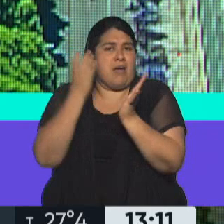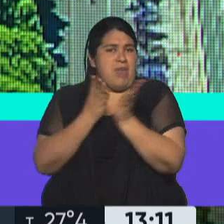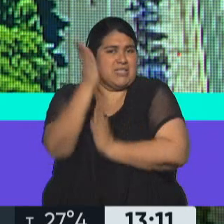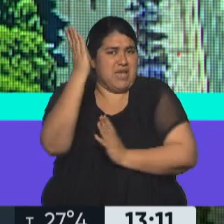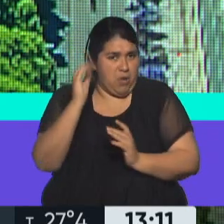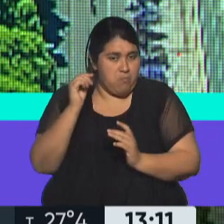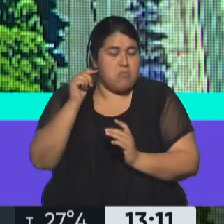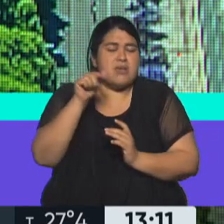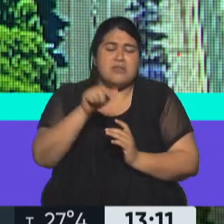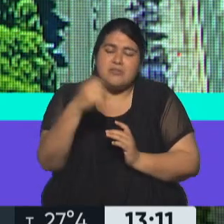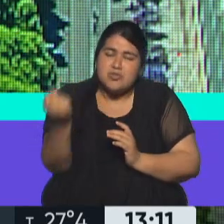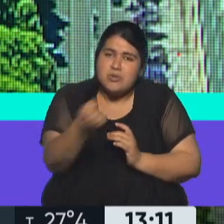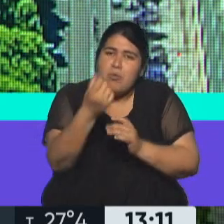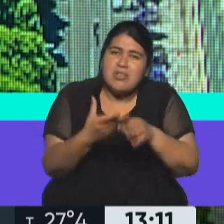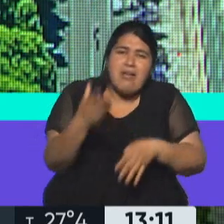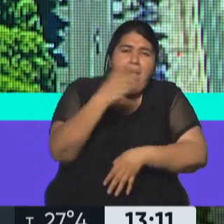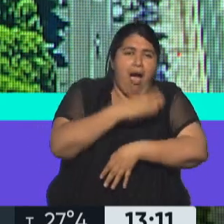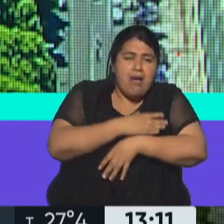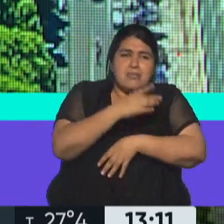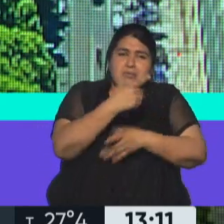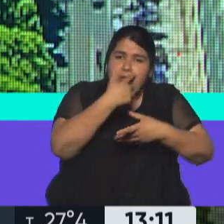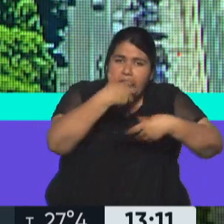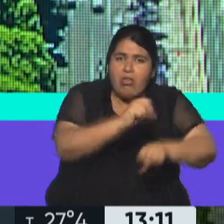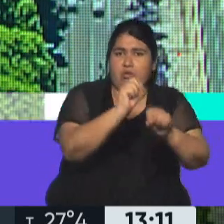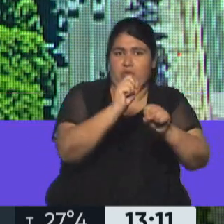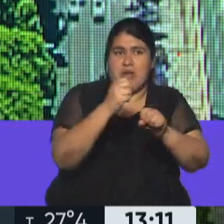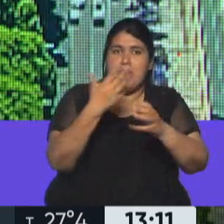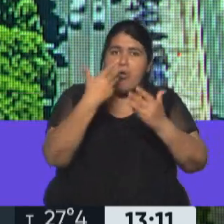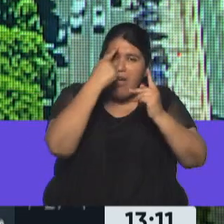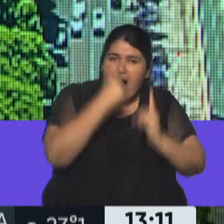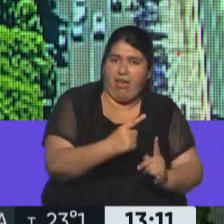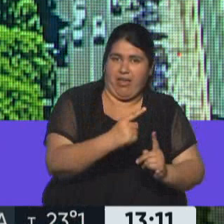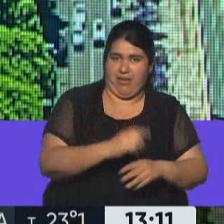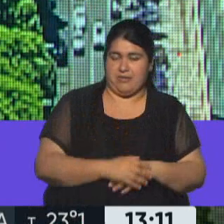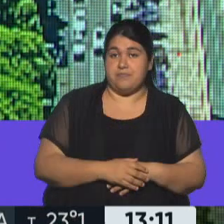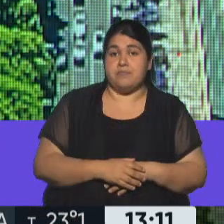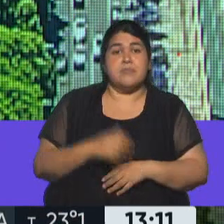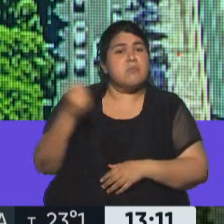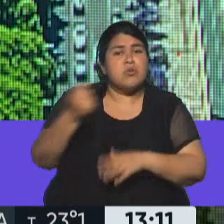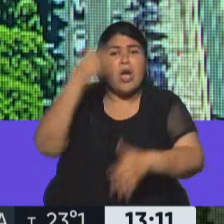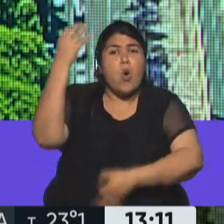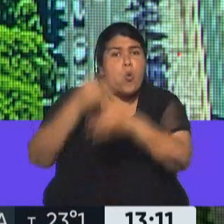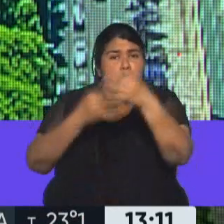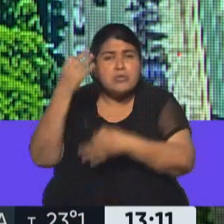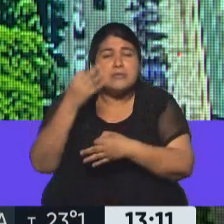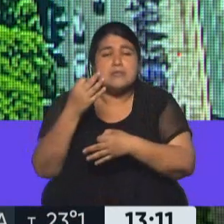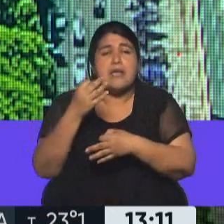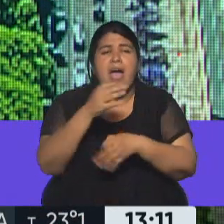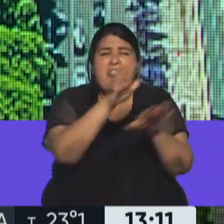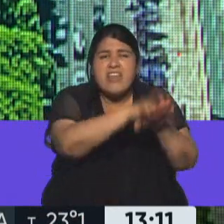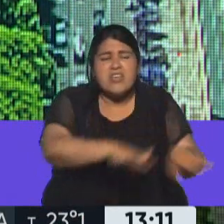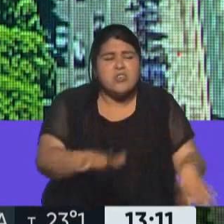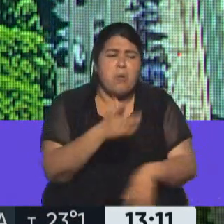tan importante detectarlo a tiempo, que les crean. Y otra cosa muy breve, que la justicia no revictimice a los